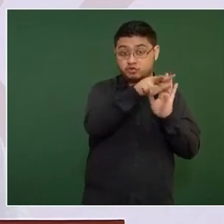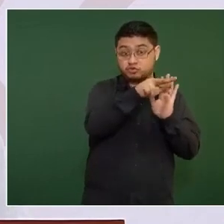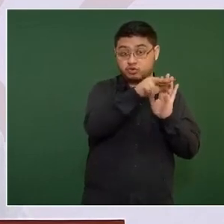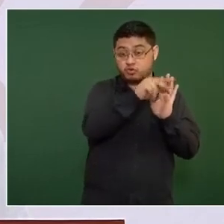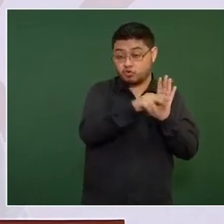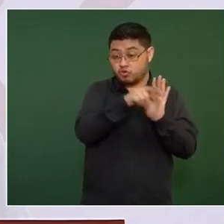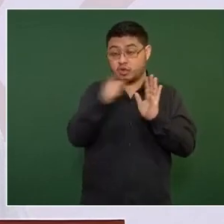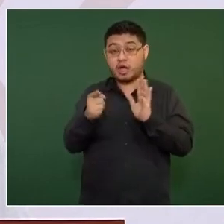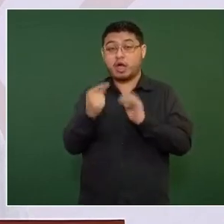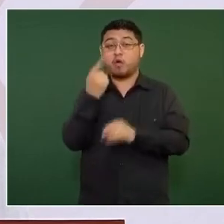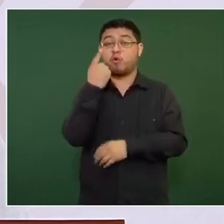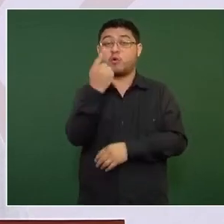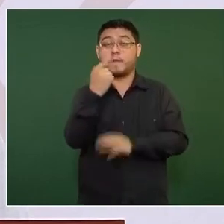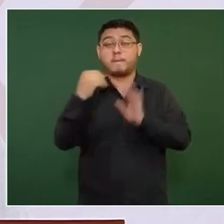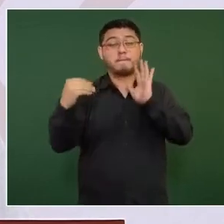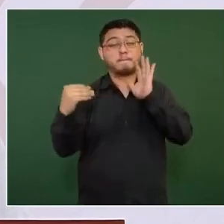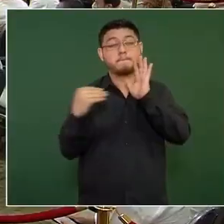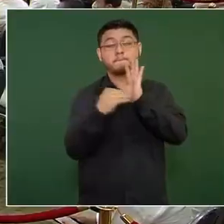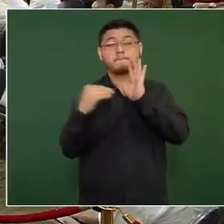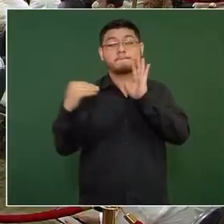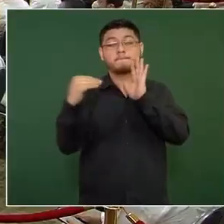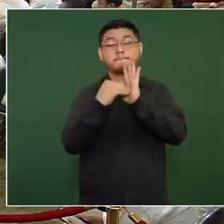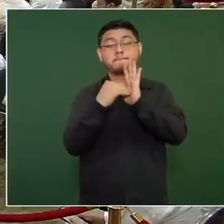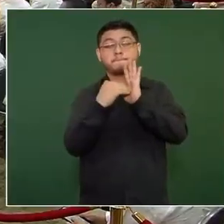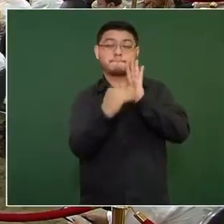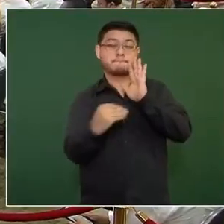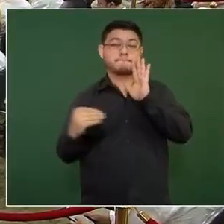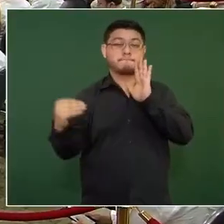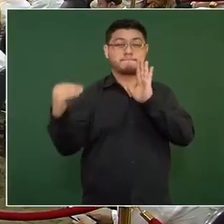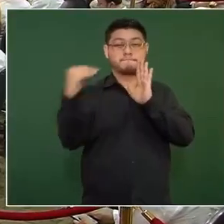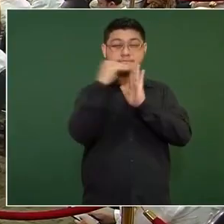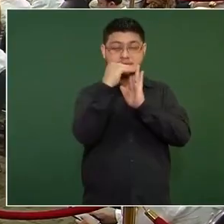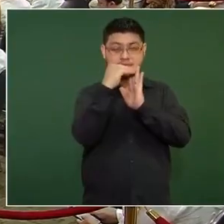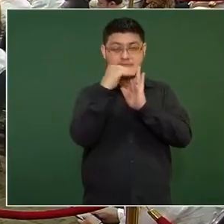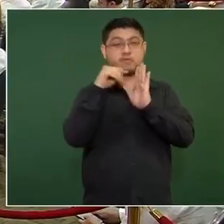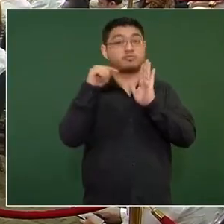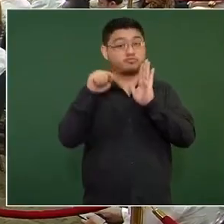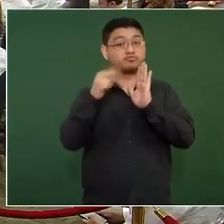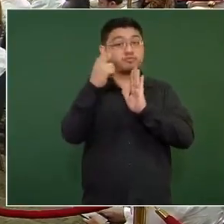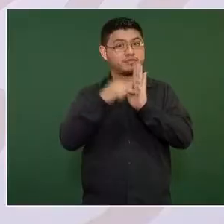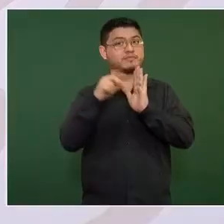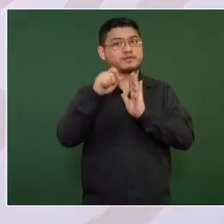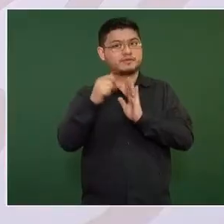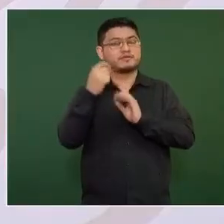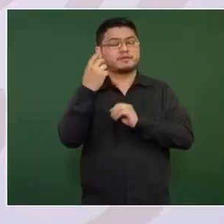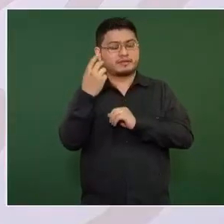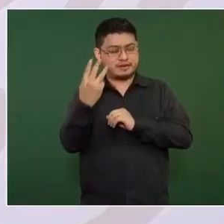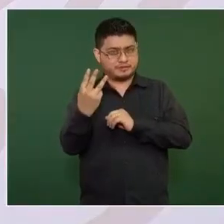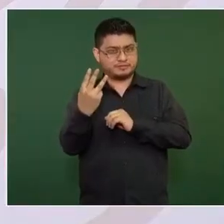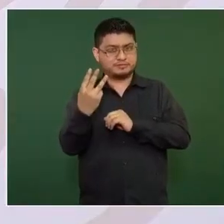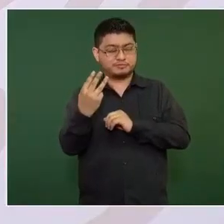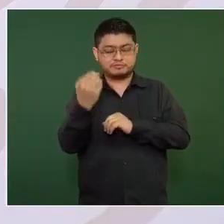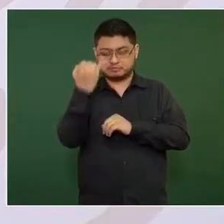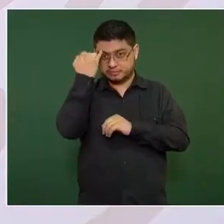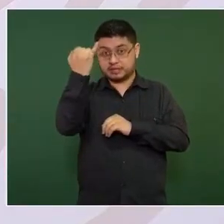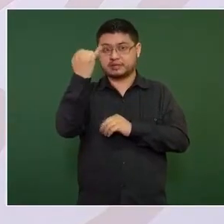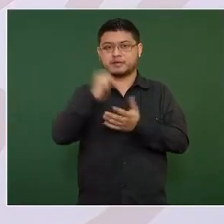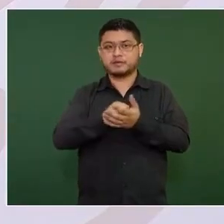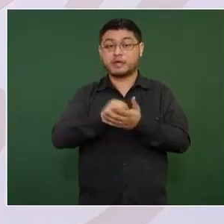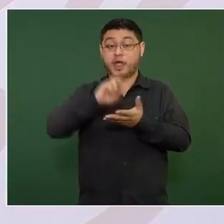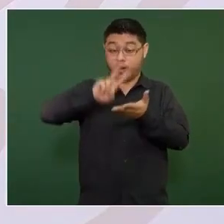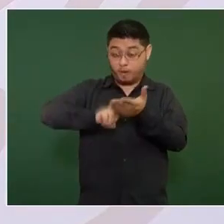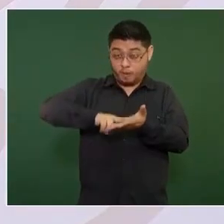a 1 billón de pesos en este año de 2023, es decir, el doble de lo que